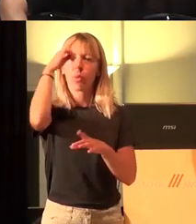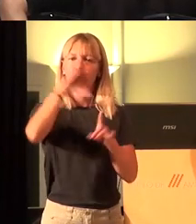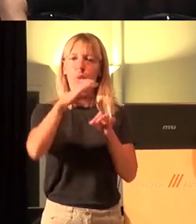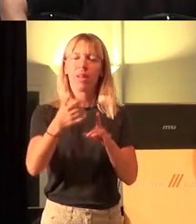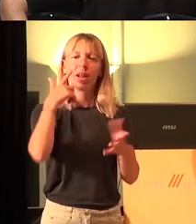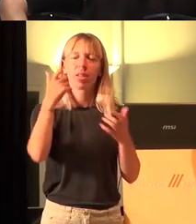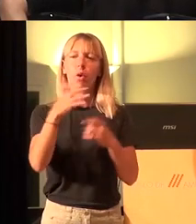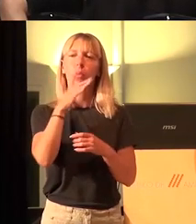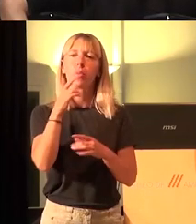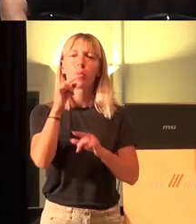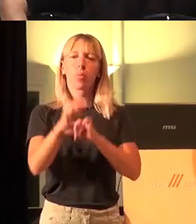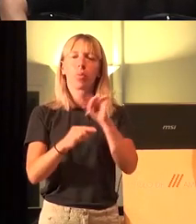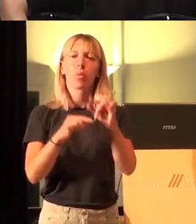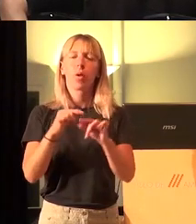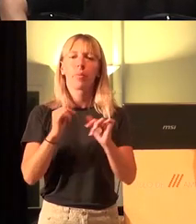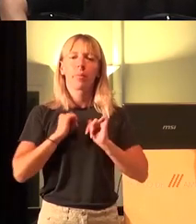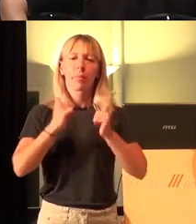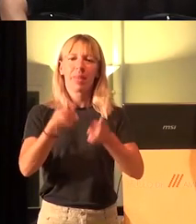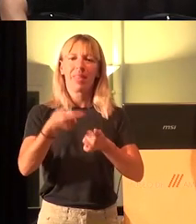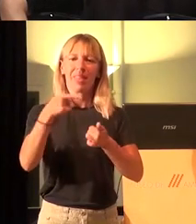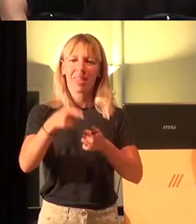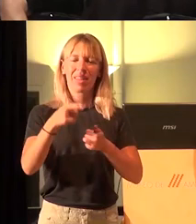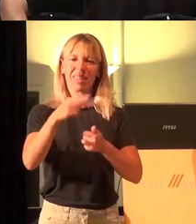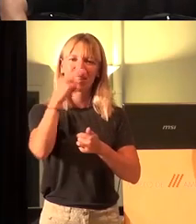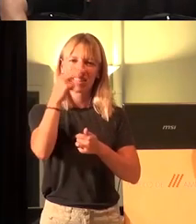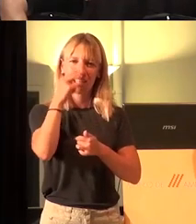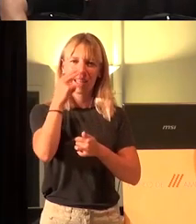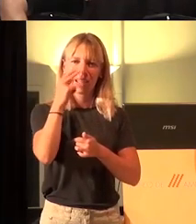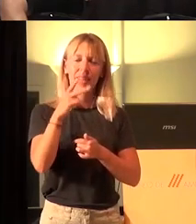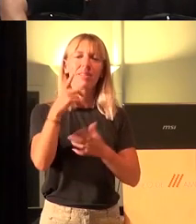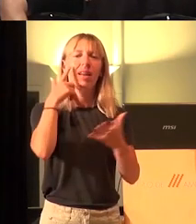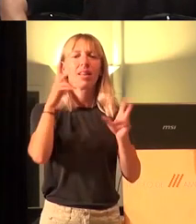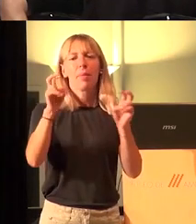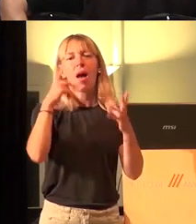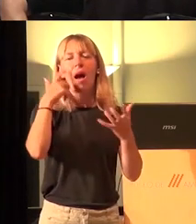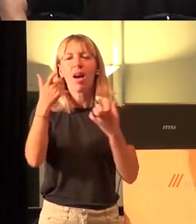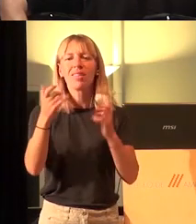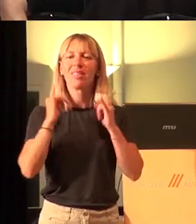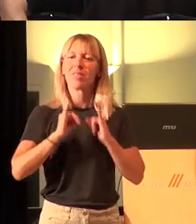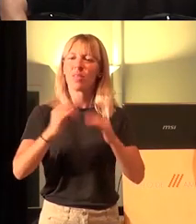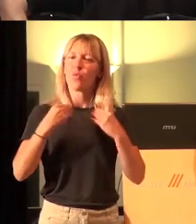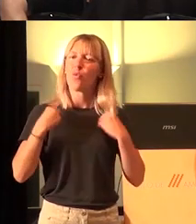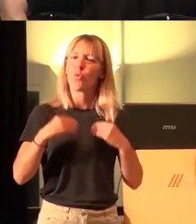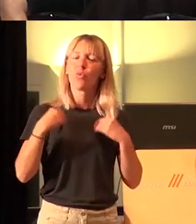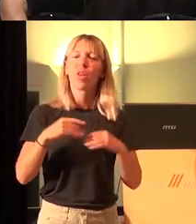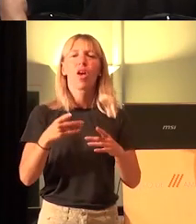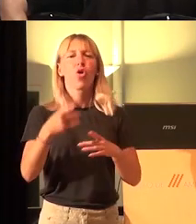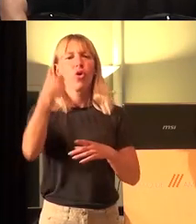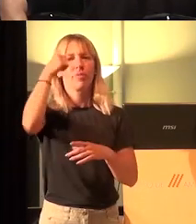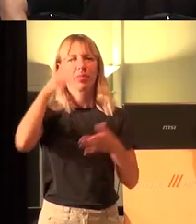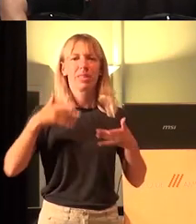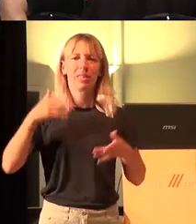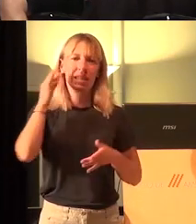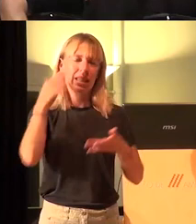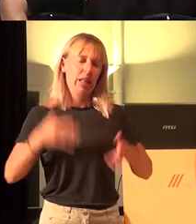artísticos para que se vayan sembrando esa pequeña semilla del interés por lo artístico, del disfrute con sus hijos y con sus hijas en unos